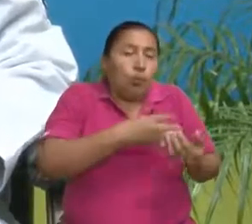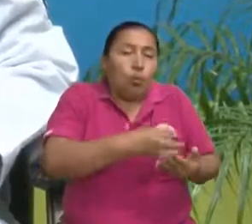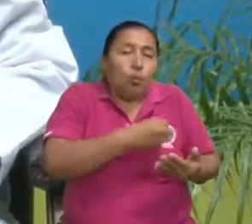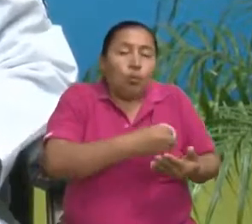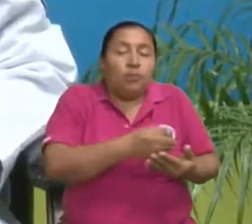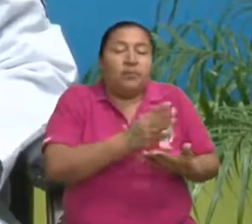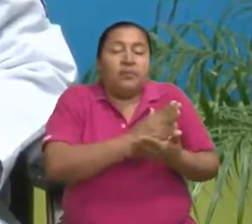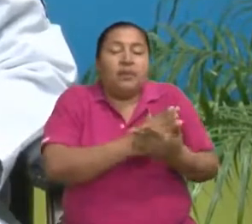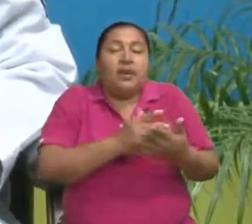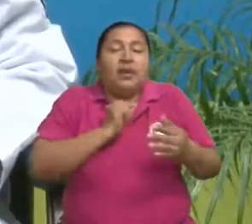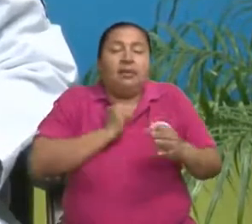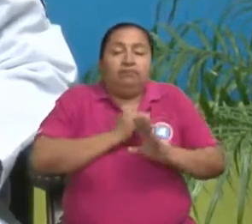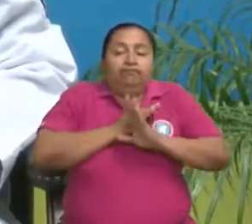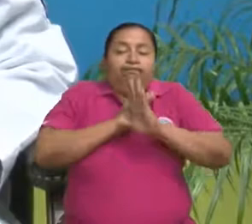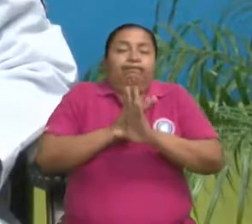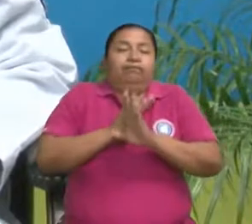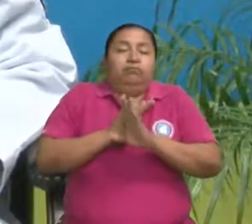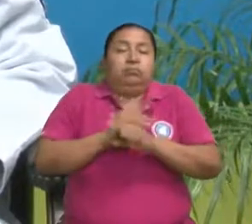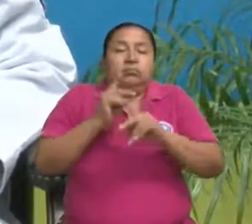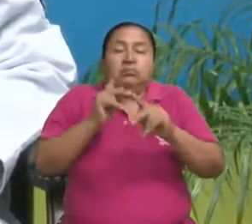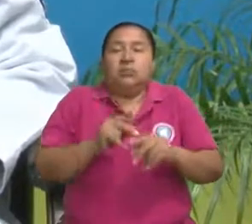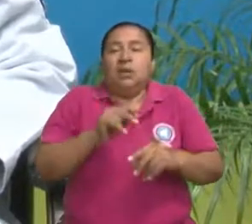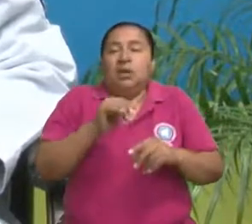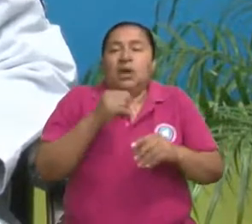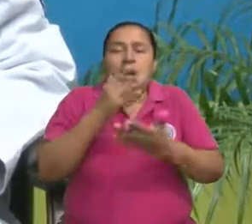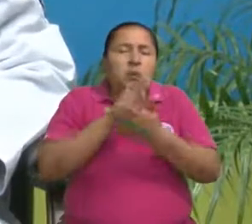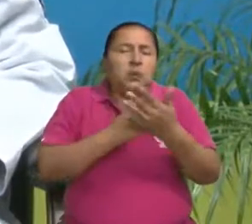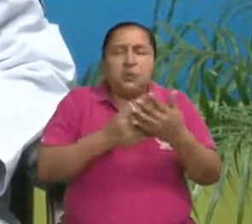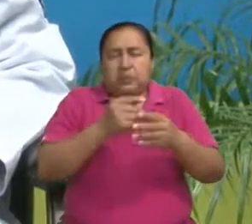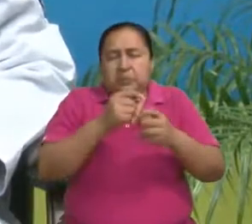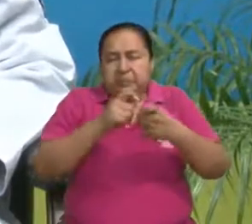al inmunoglobulinas, que son